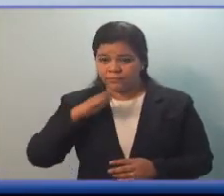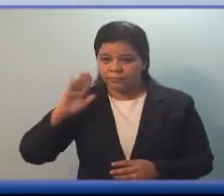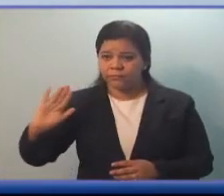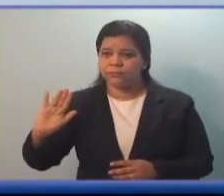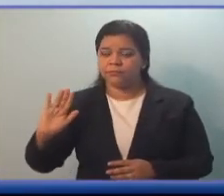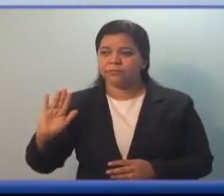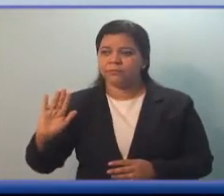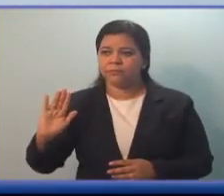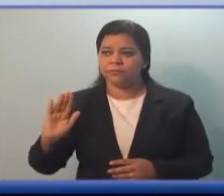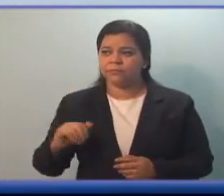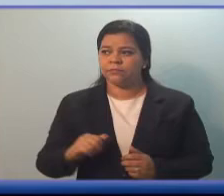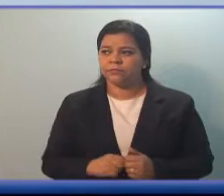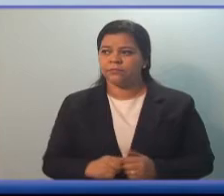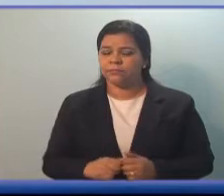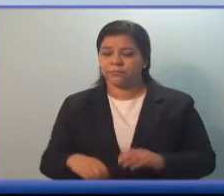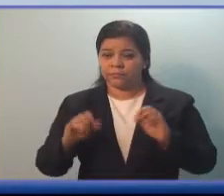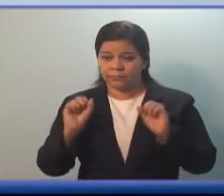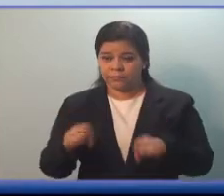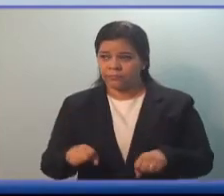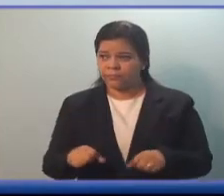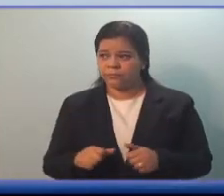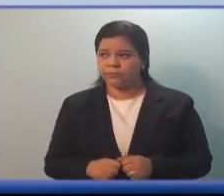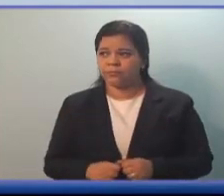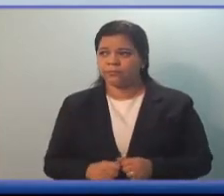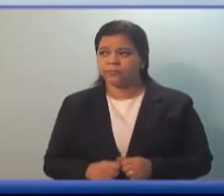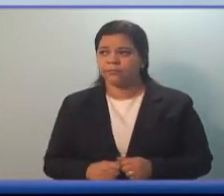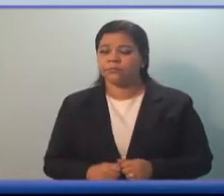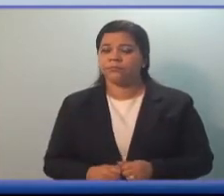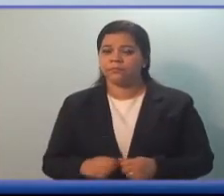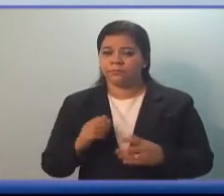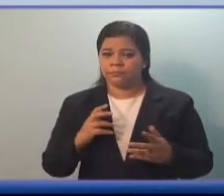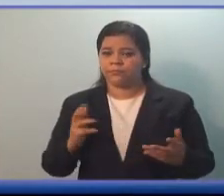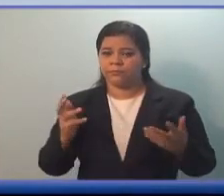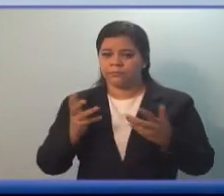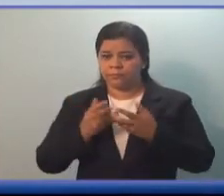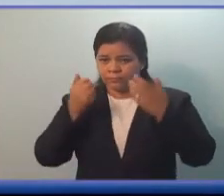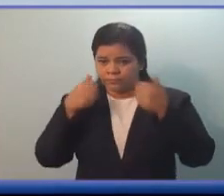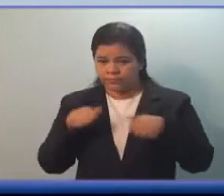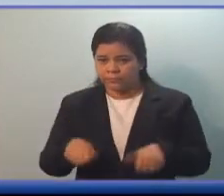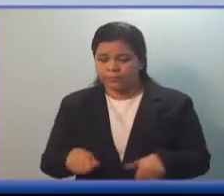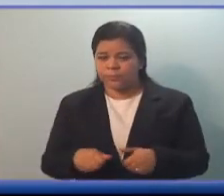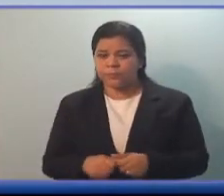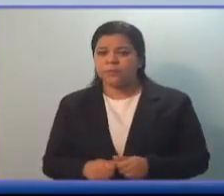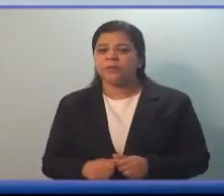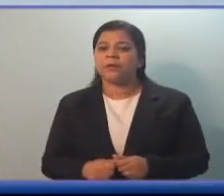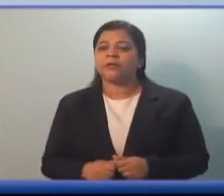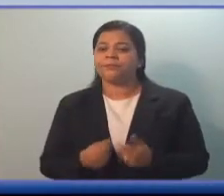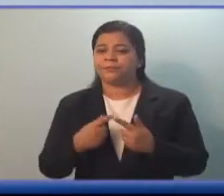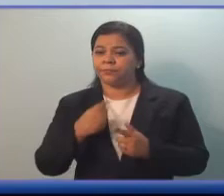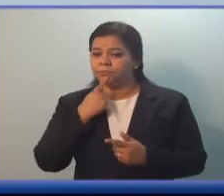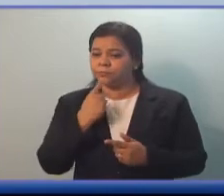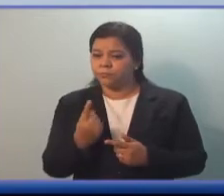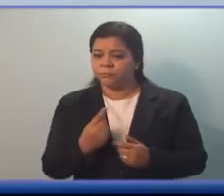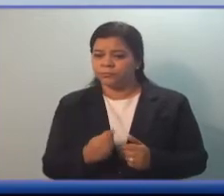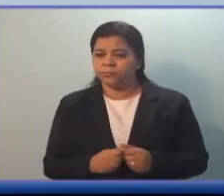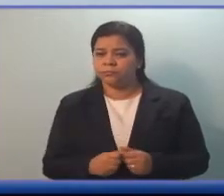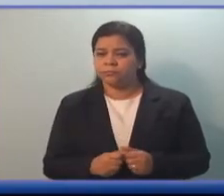es adecuar a su legislación interna las normas del derecho internacional. Si usted revisa, por